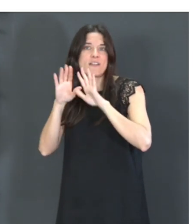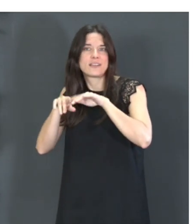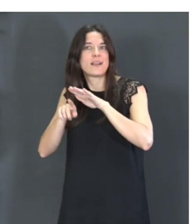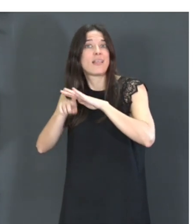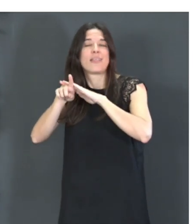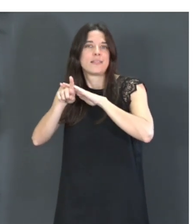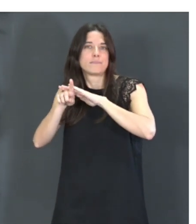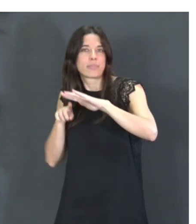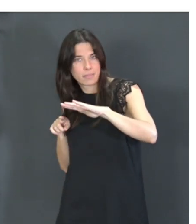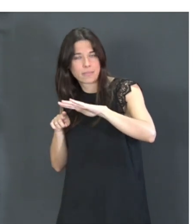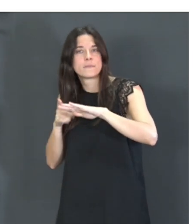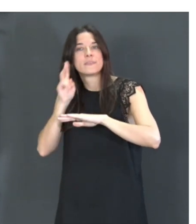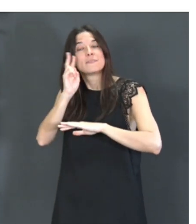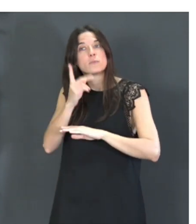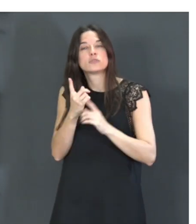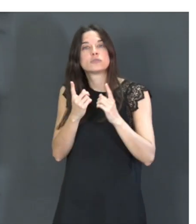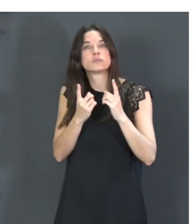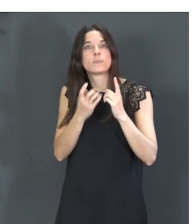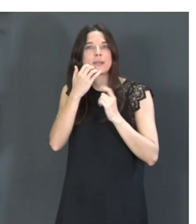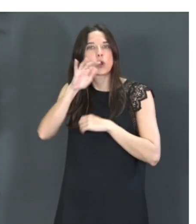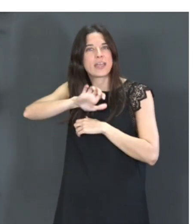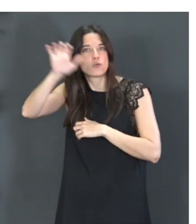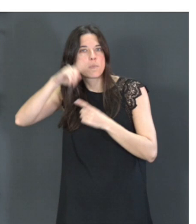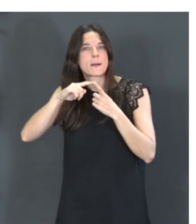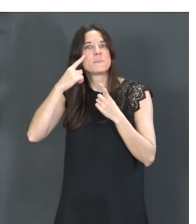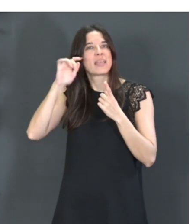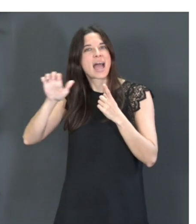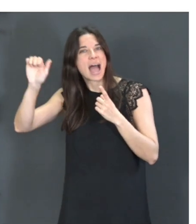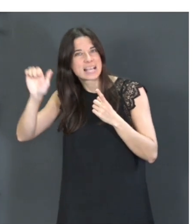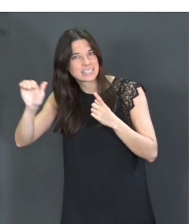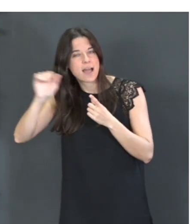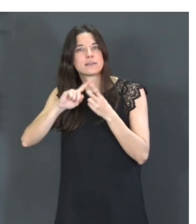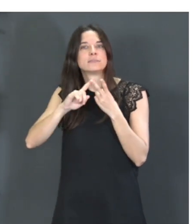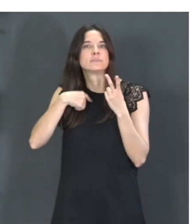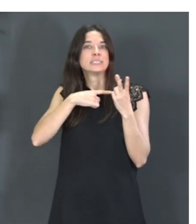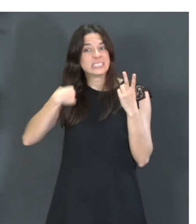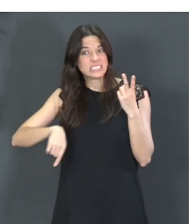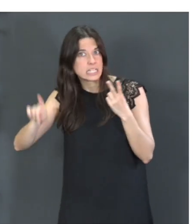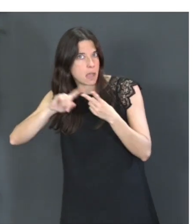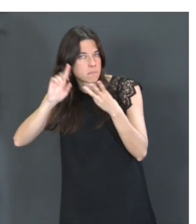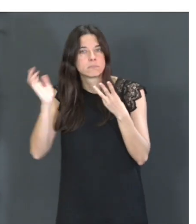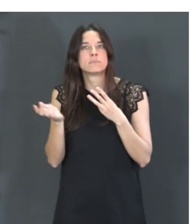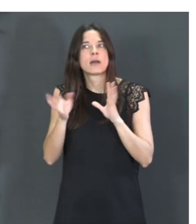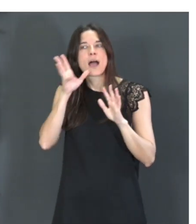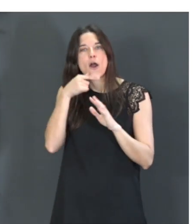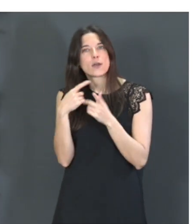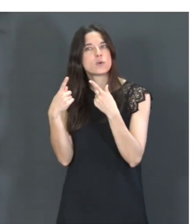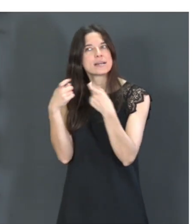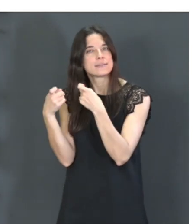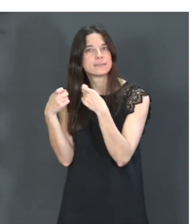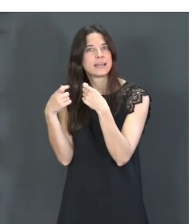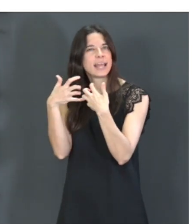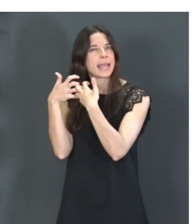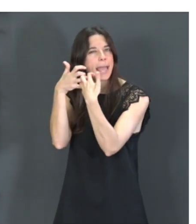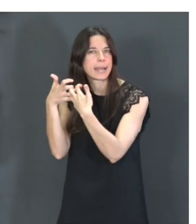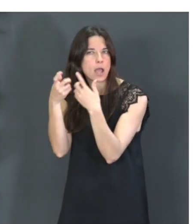los grandes bloques, Europa, Asia, China, pues están en una guerra comercial y de desarrollo de